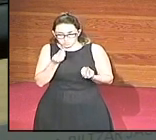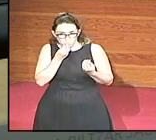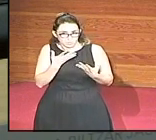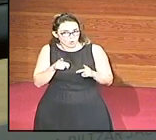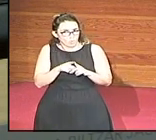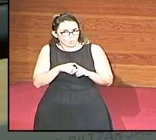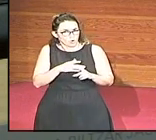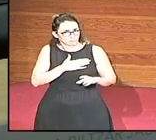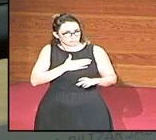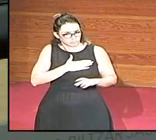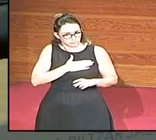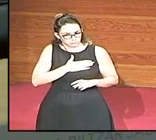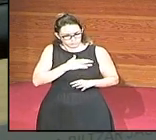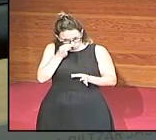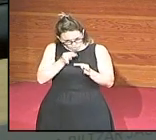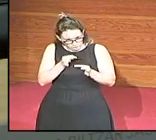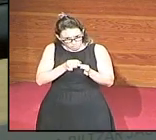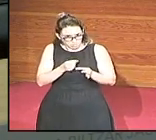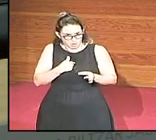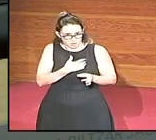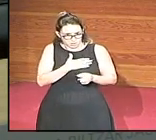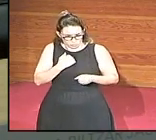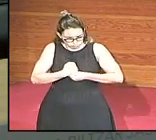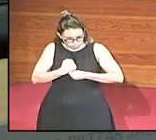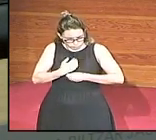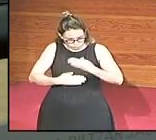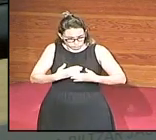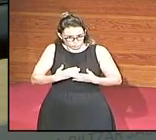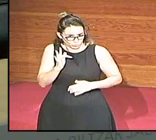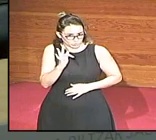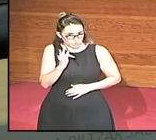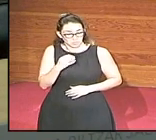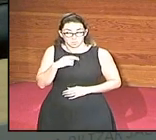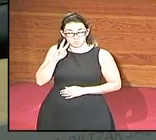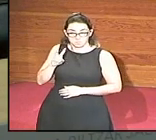convencido de que lo que se hace es bueno, yo creo que lo es.